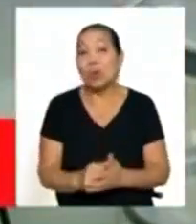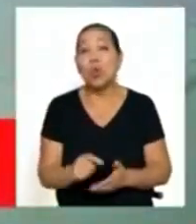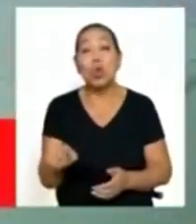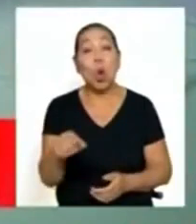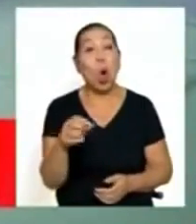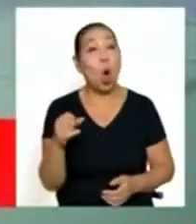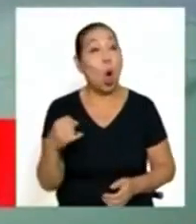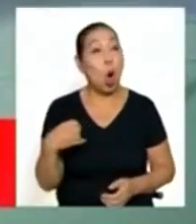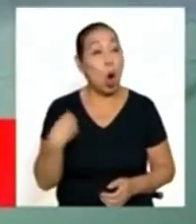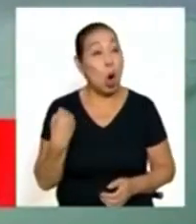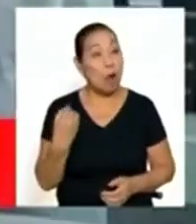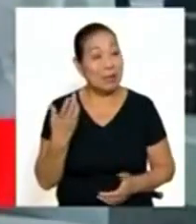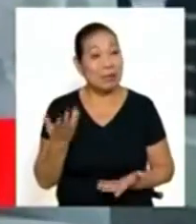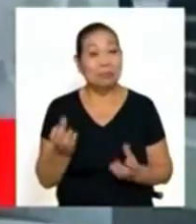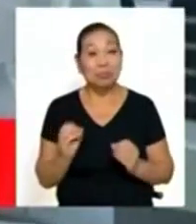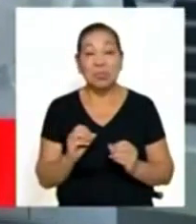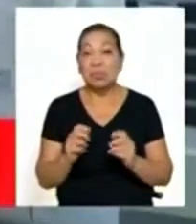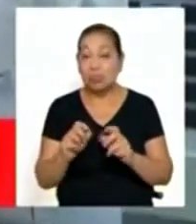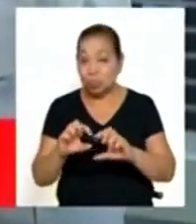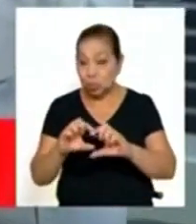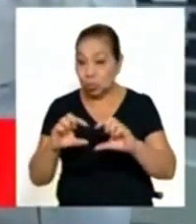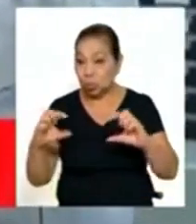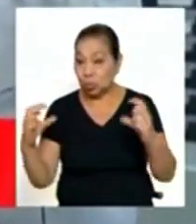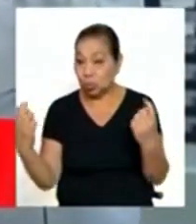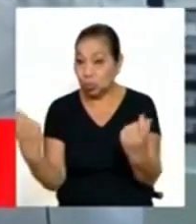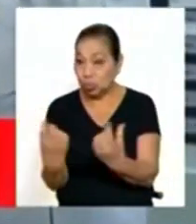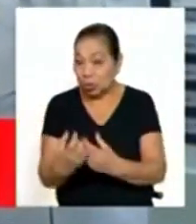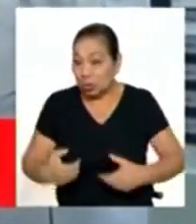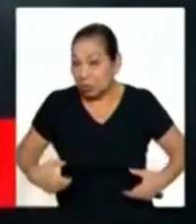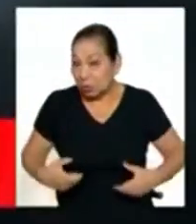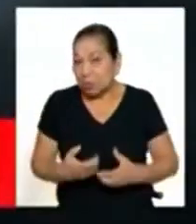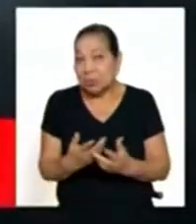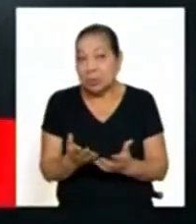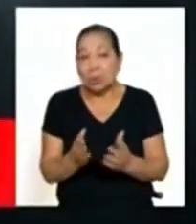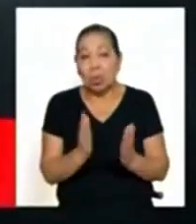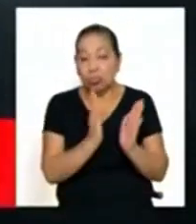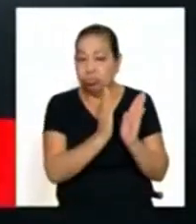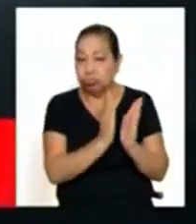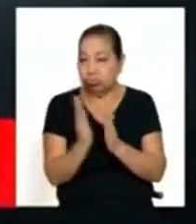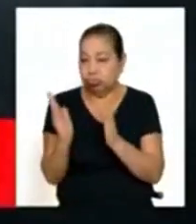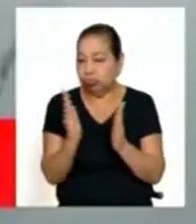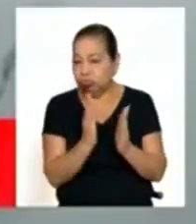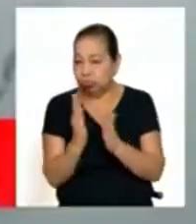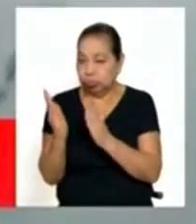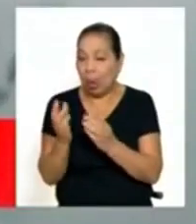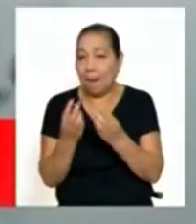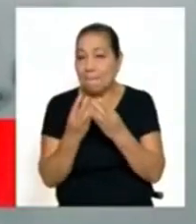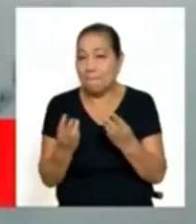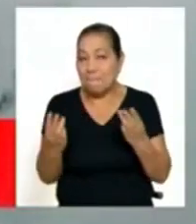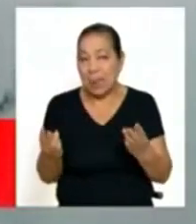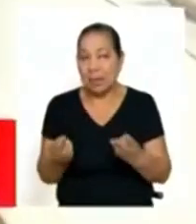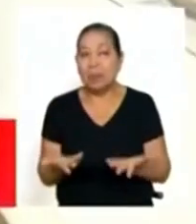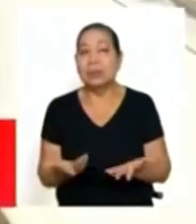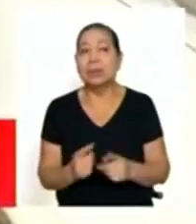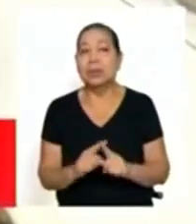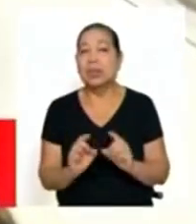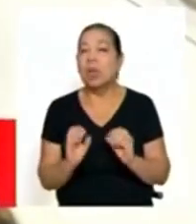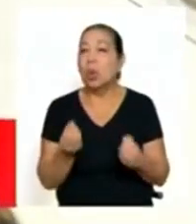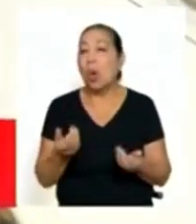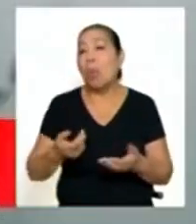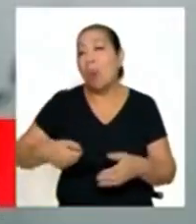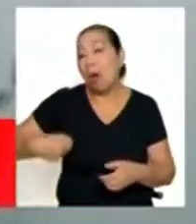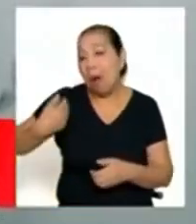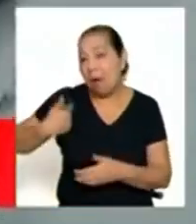Son jóvenes peruanos que han creado cuero sostenible. Vienen alistando una colección de artículos con material ecoamigable,